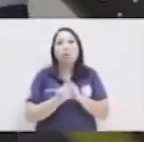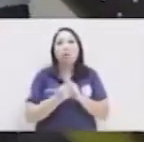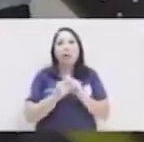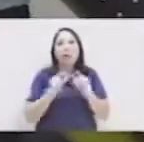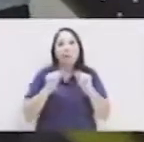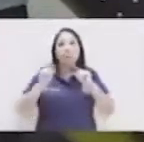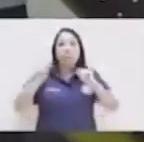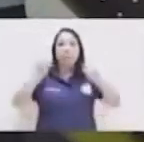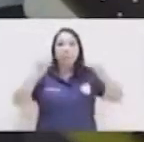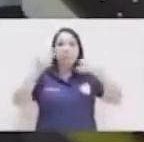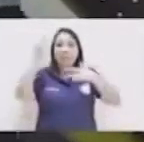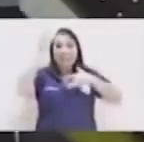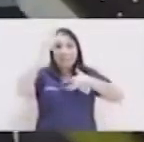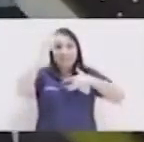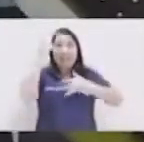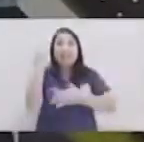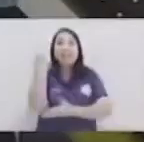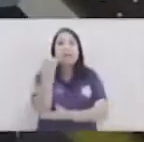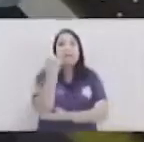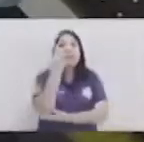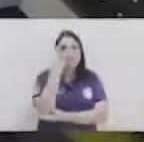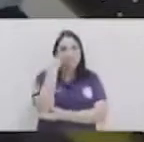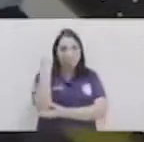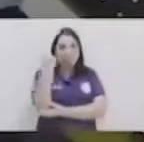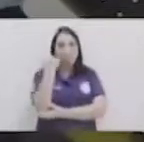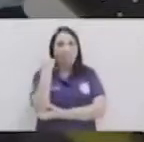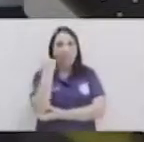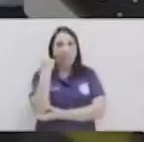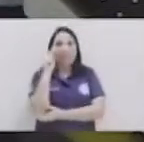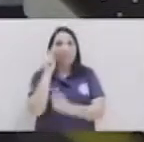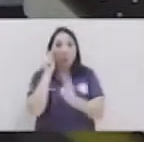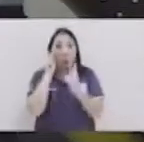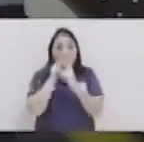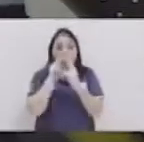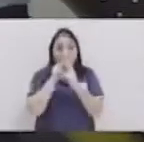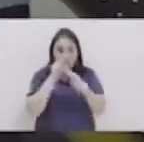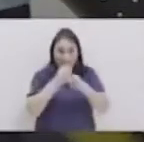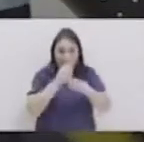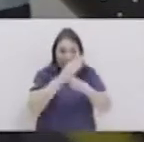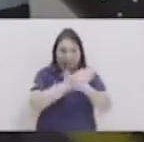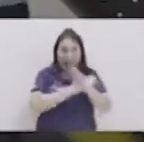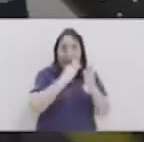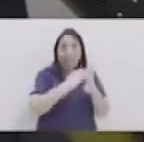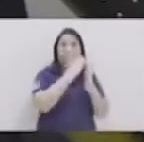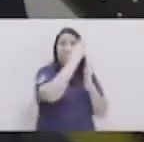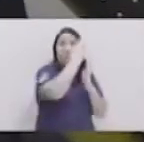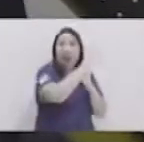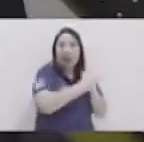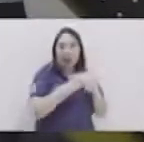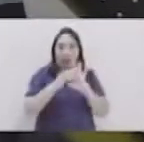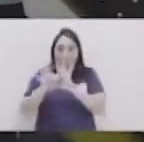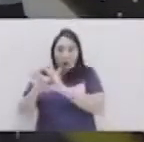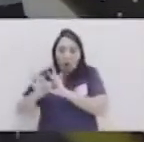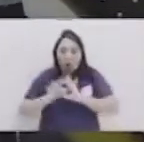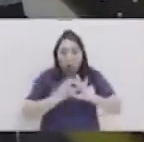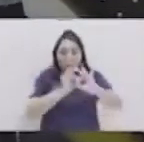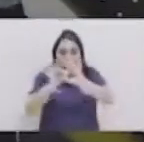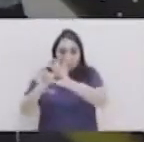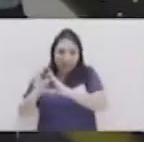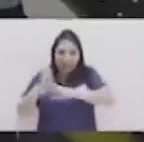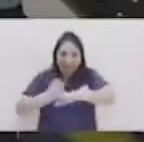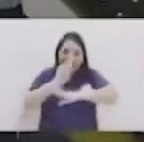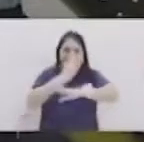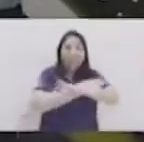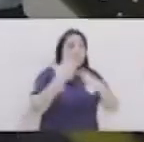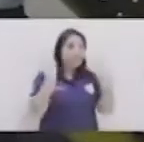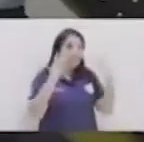se ha visto que es importante tener conocimientos previos y prepararnos y actuar sobre el